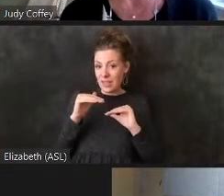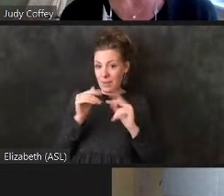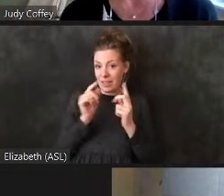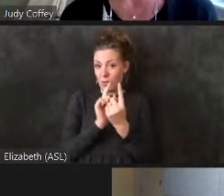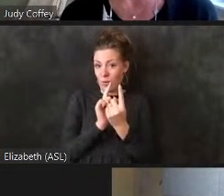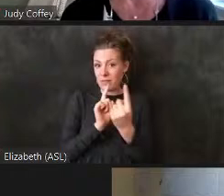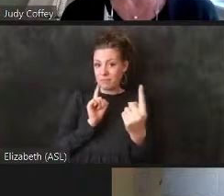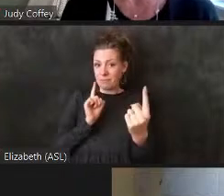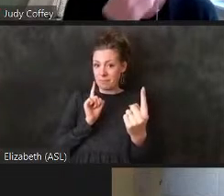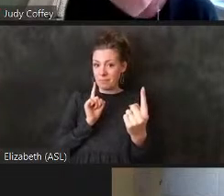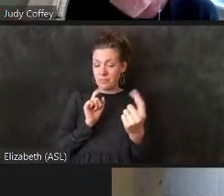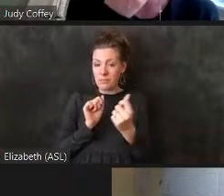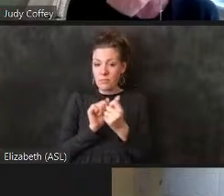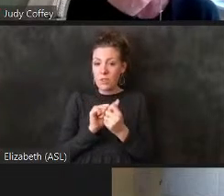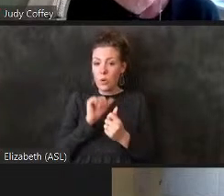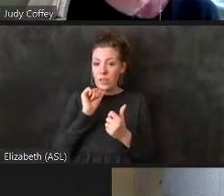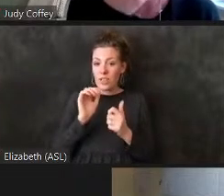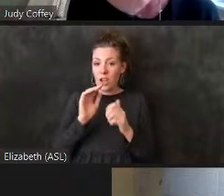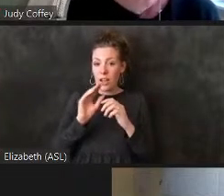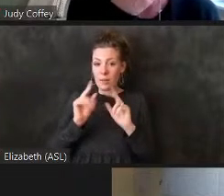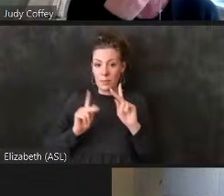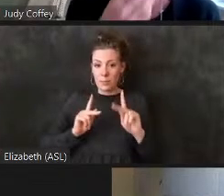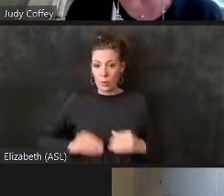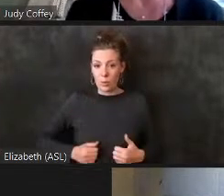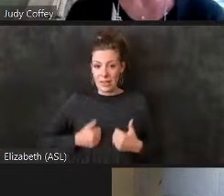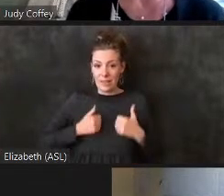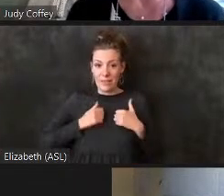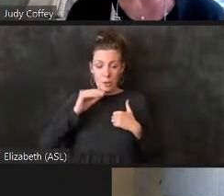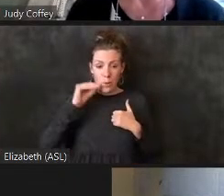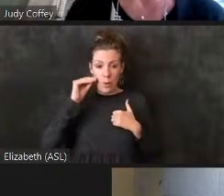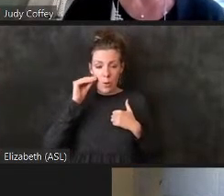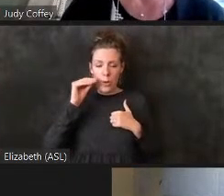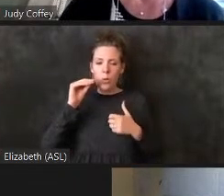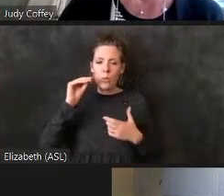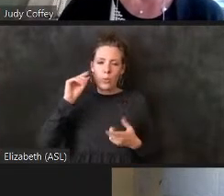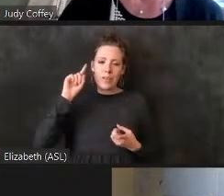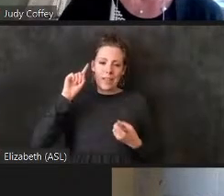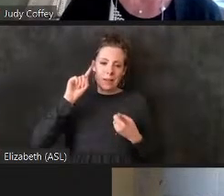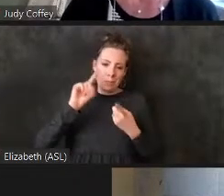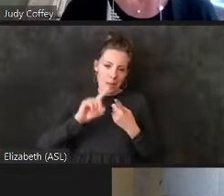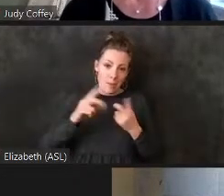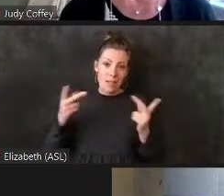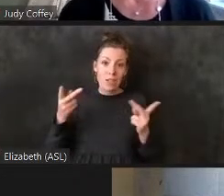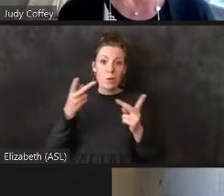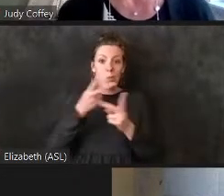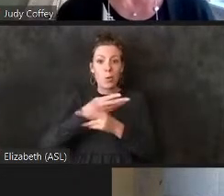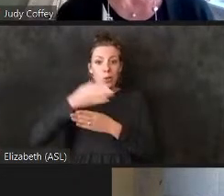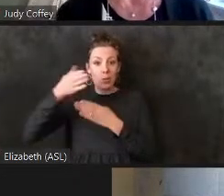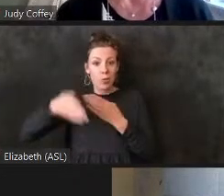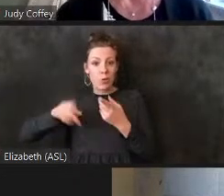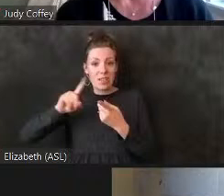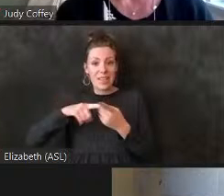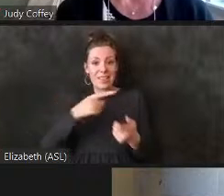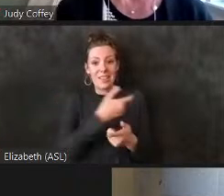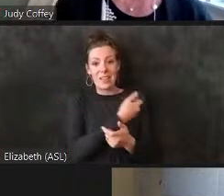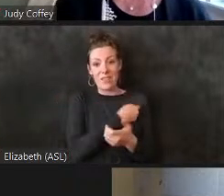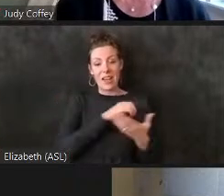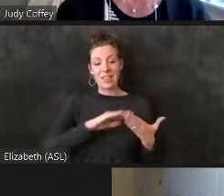su máscara y tratar de limitar sus acciones de contacto con otra gente,